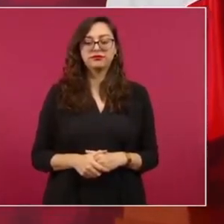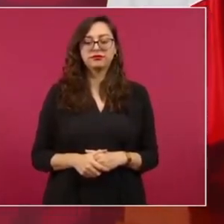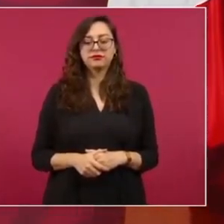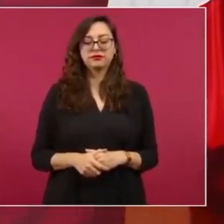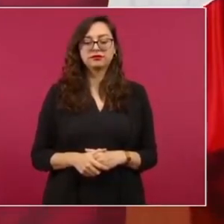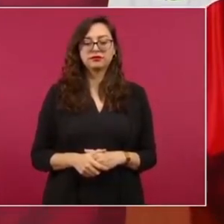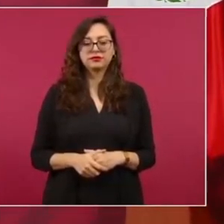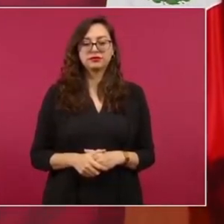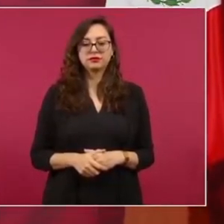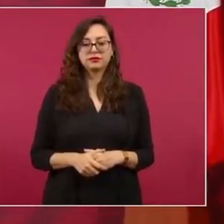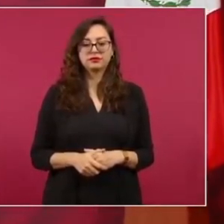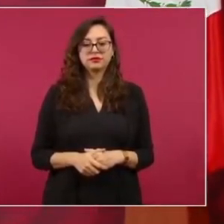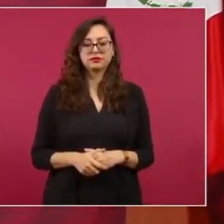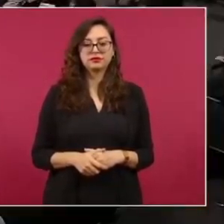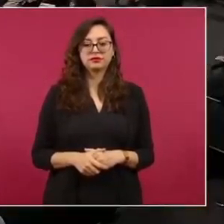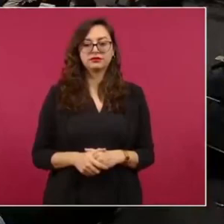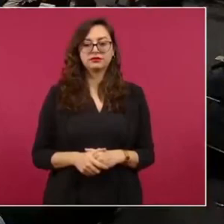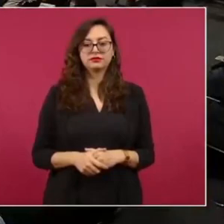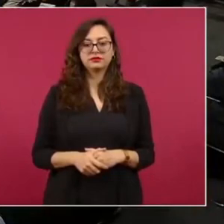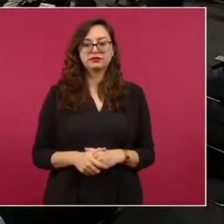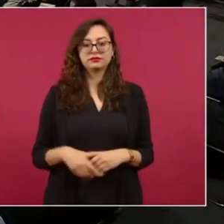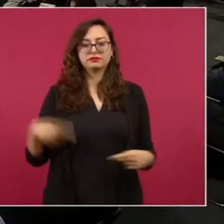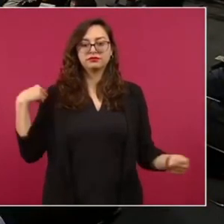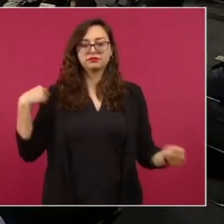este es los últimos 15 días.